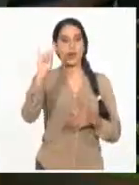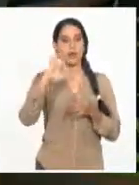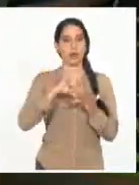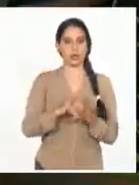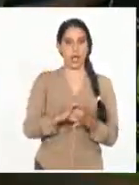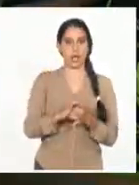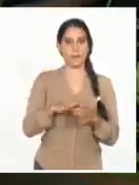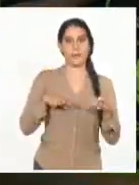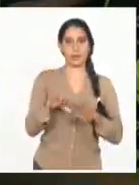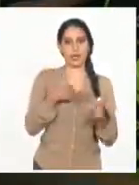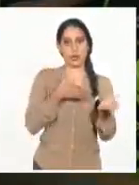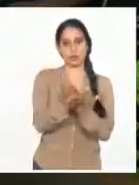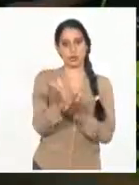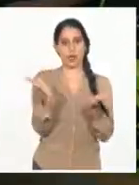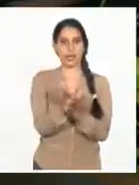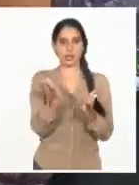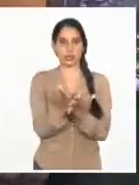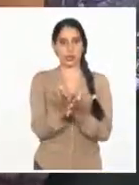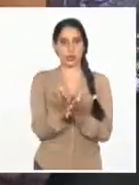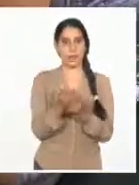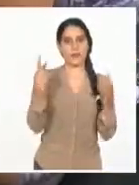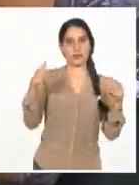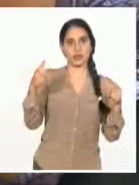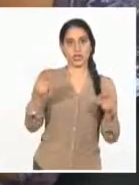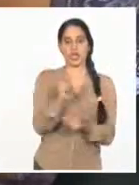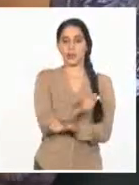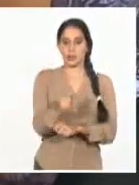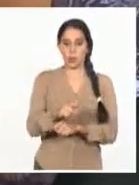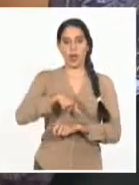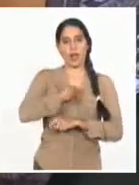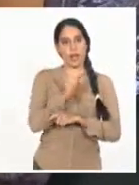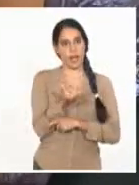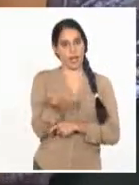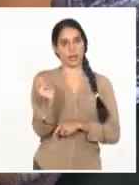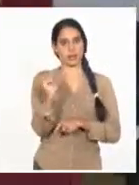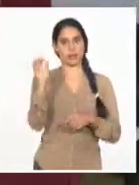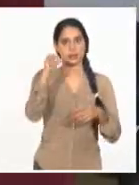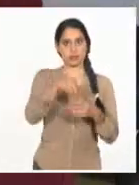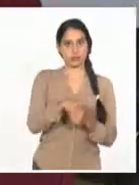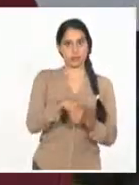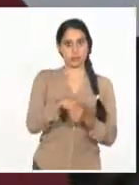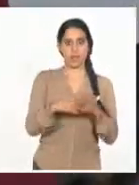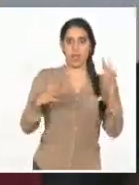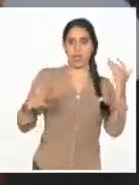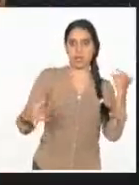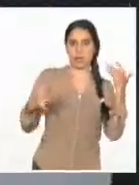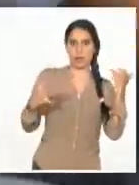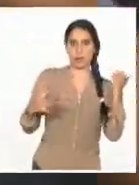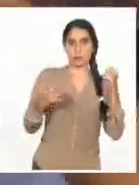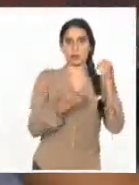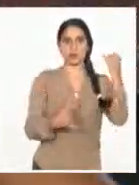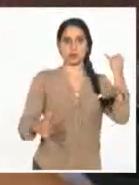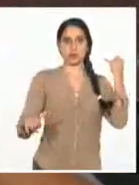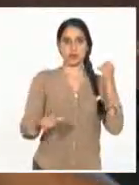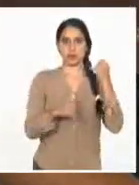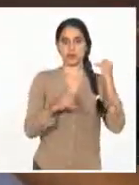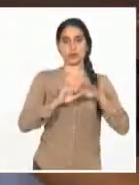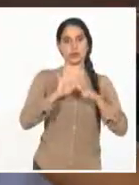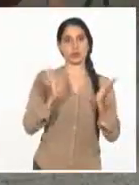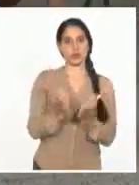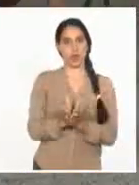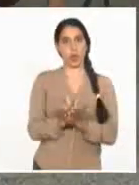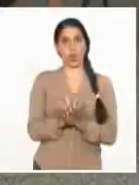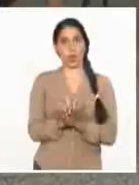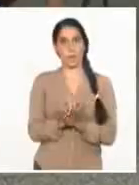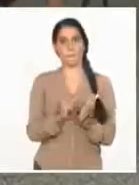estudios, además de instructores de arte. Al ritmo de melodías y movimientos, demuestran sus habilidades